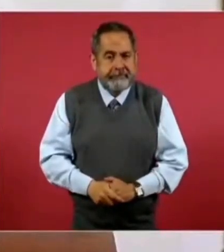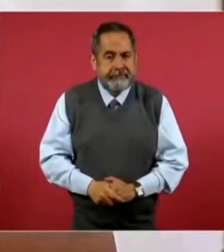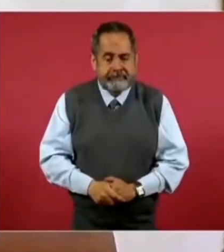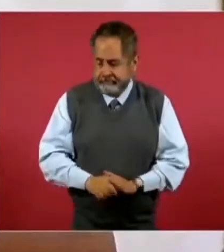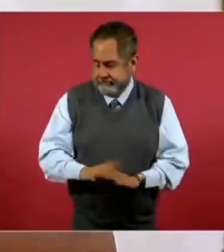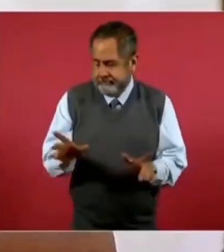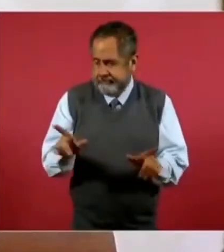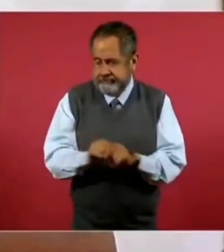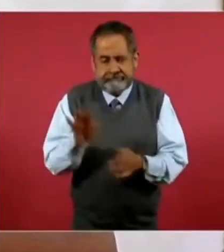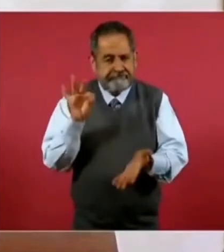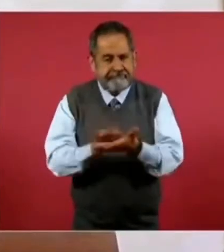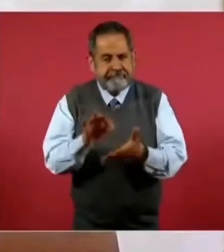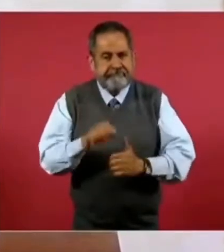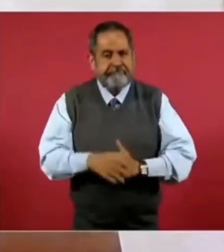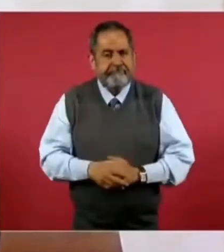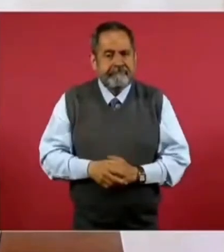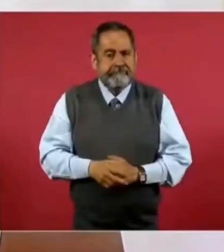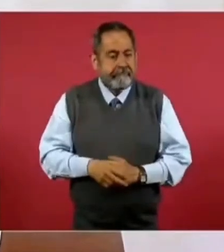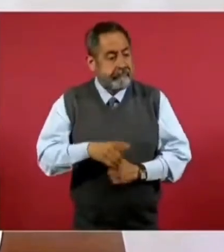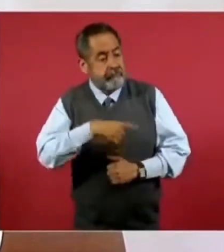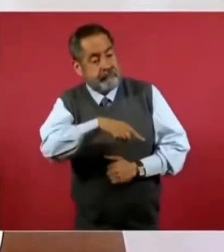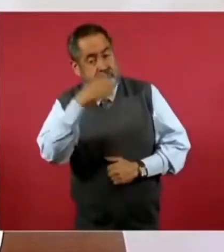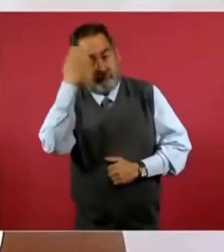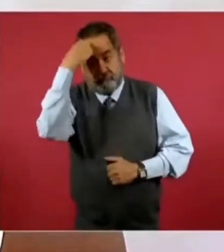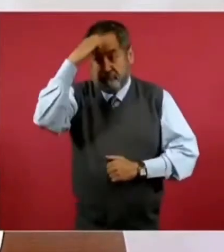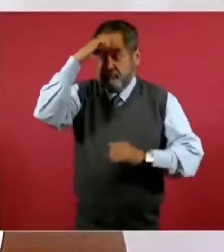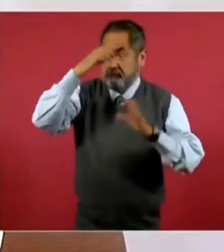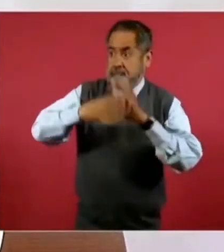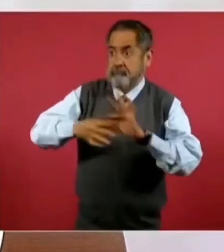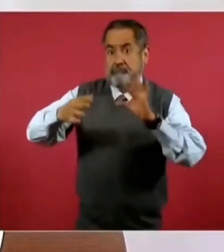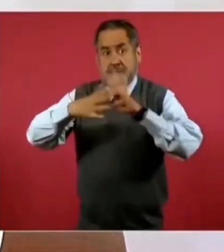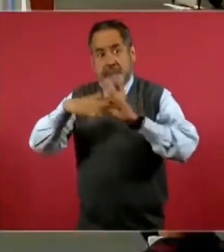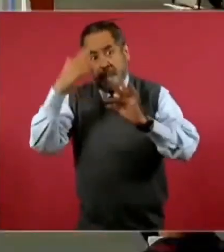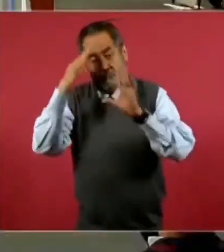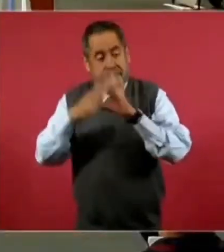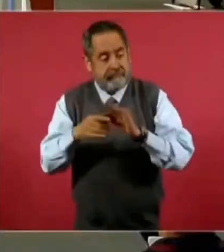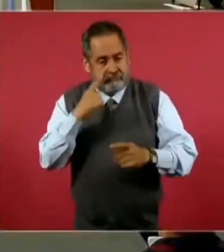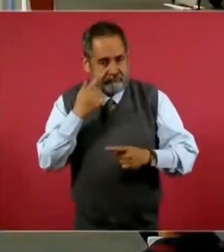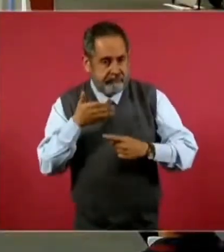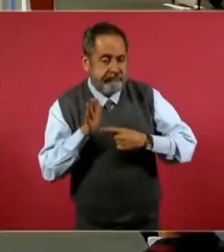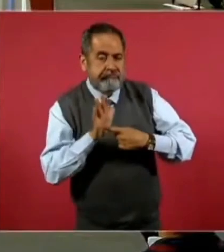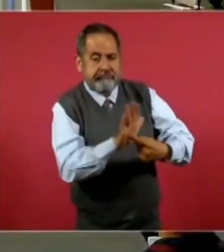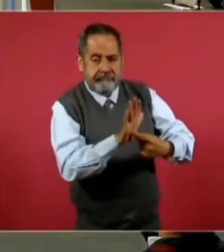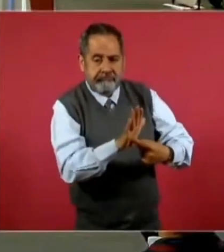Ya, para los expertos, ¿no? Los sabiondos,